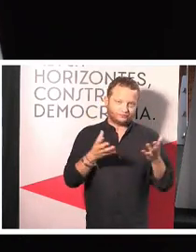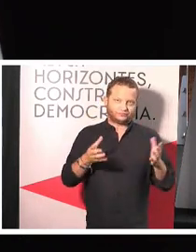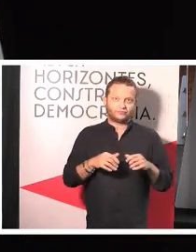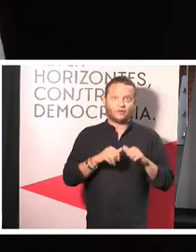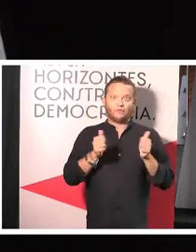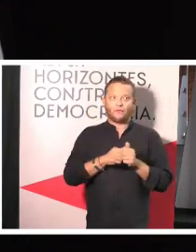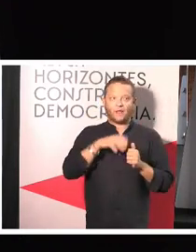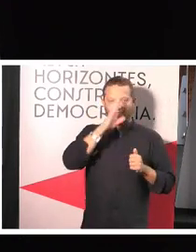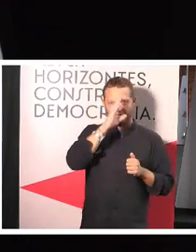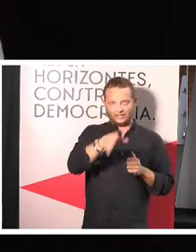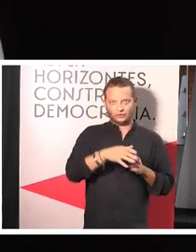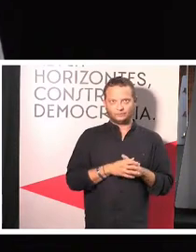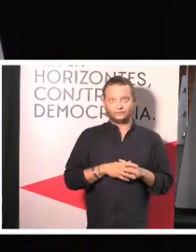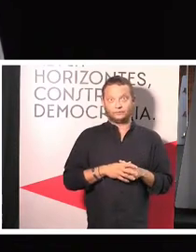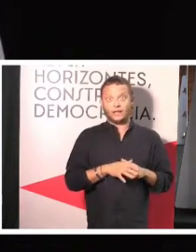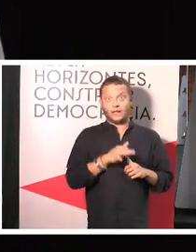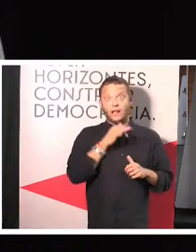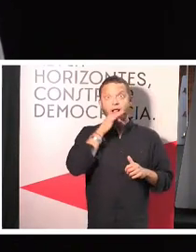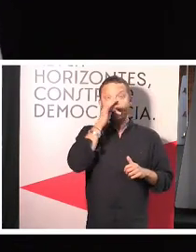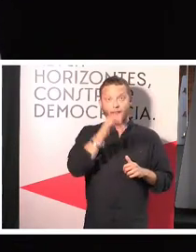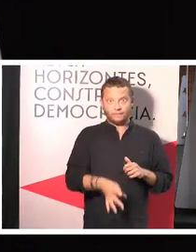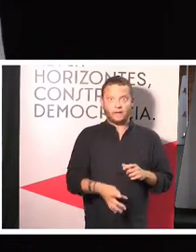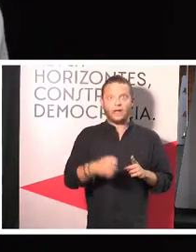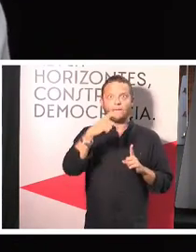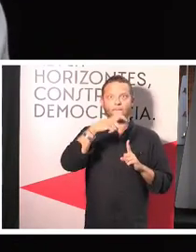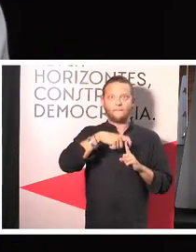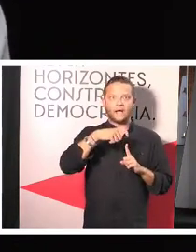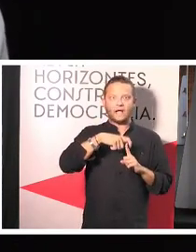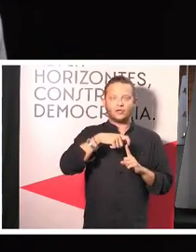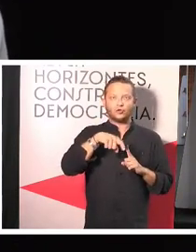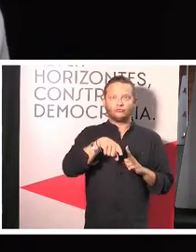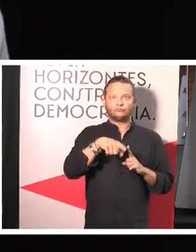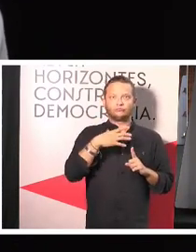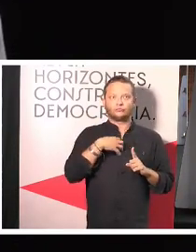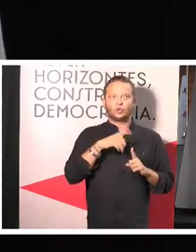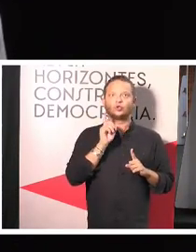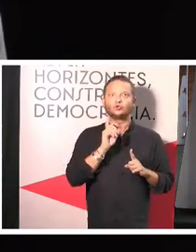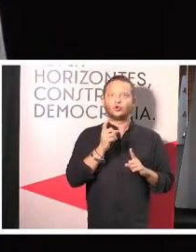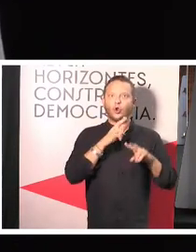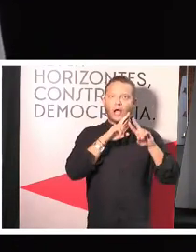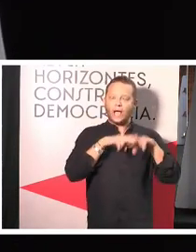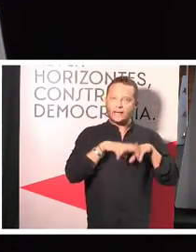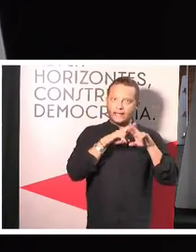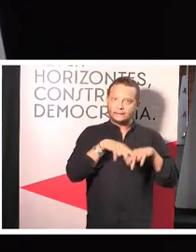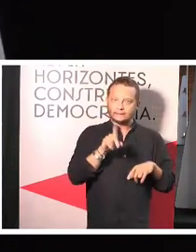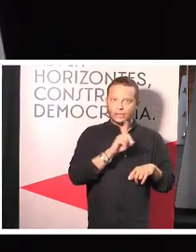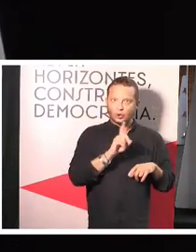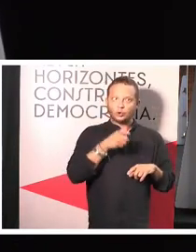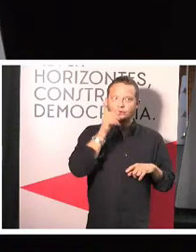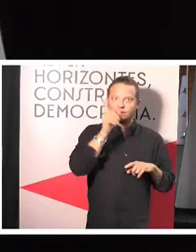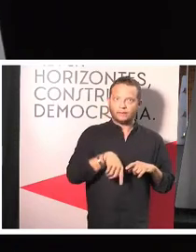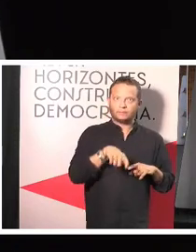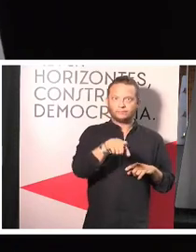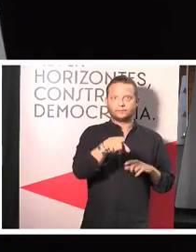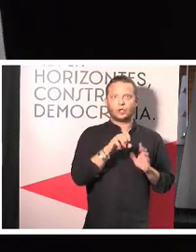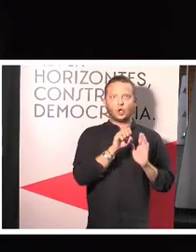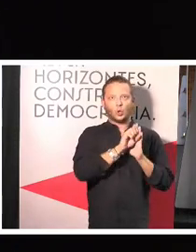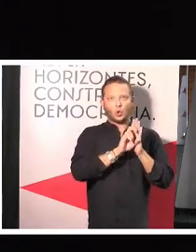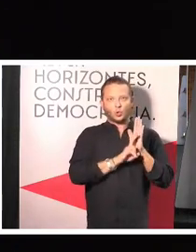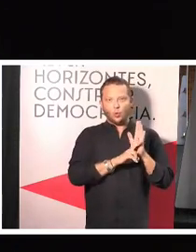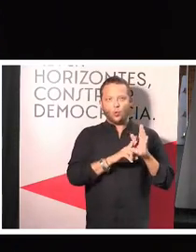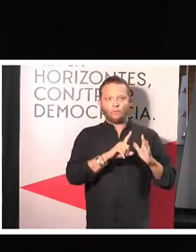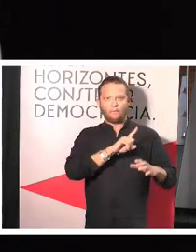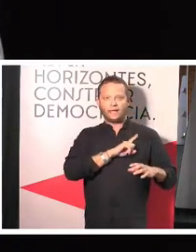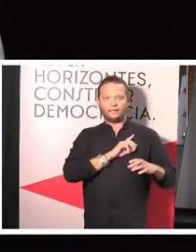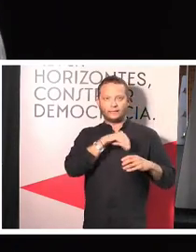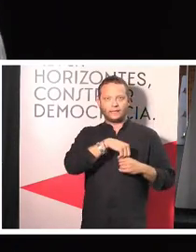forma directa. Además, Mayo tiene la virtud de no ser solo una analista, una científica, sino tener un currículum militante